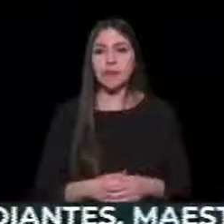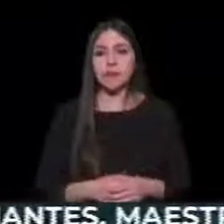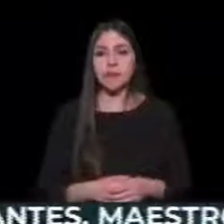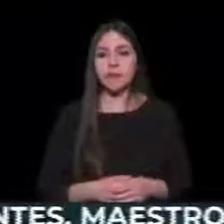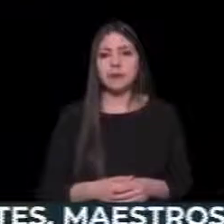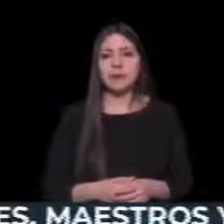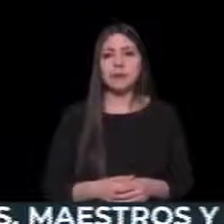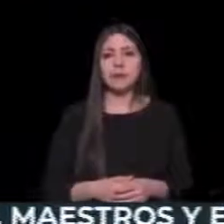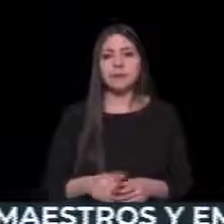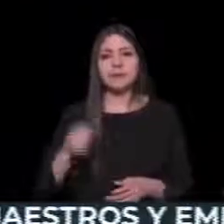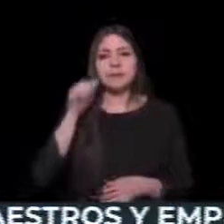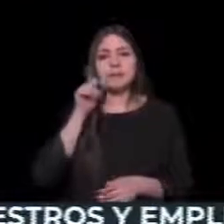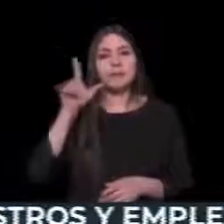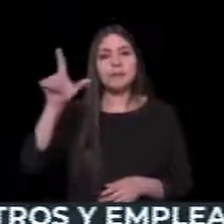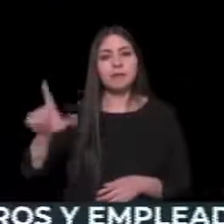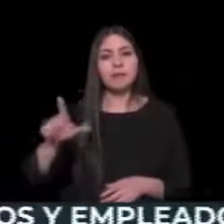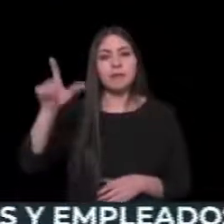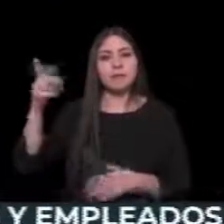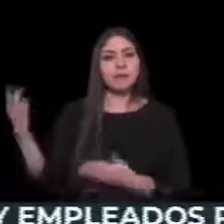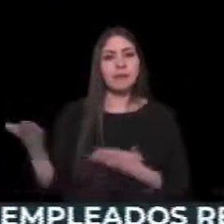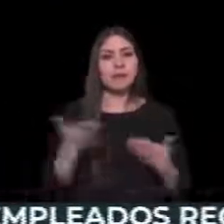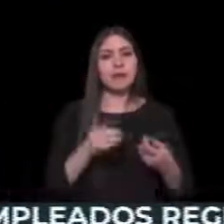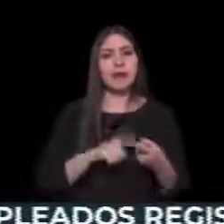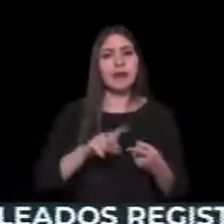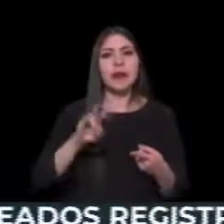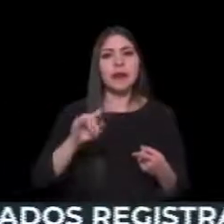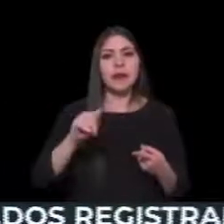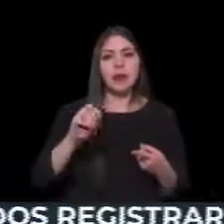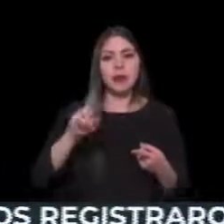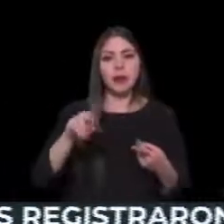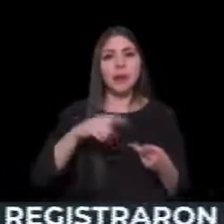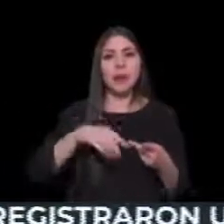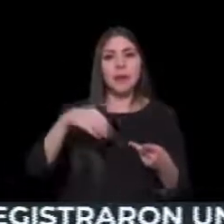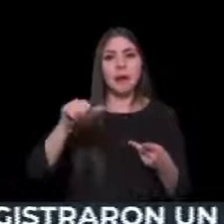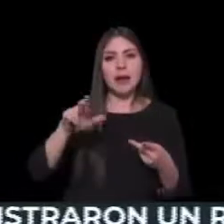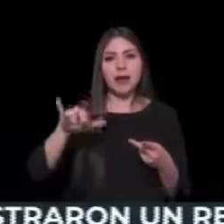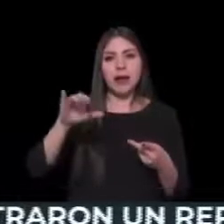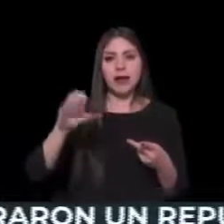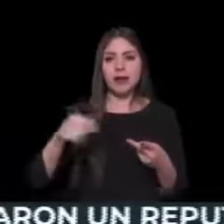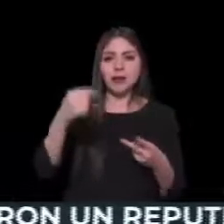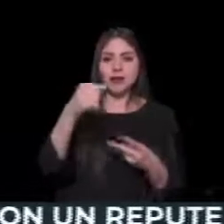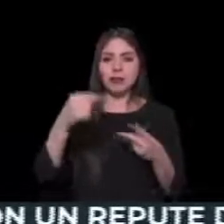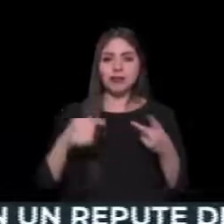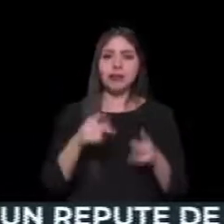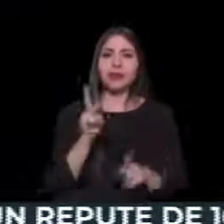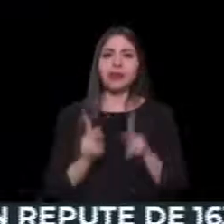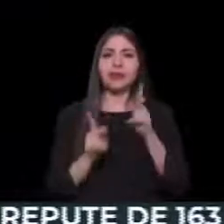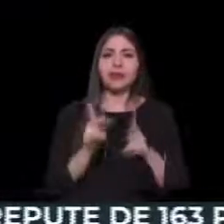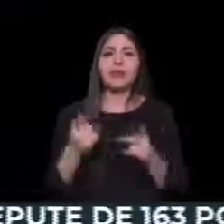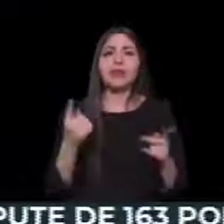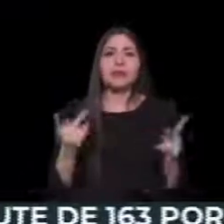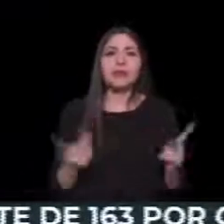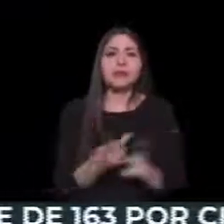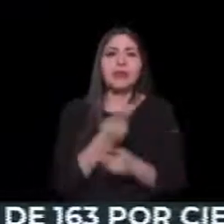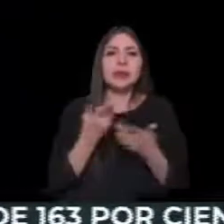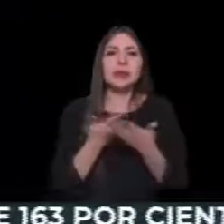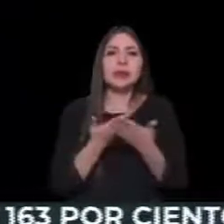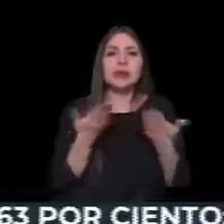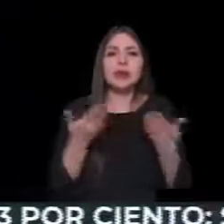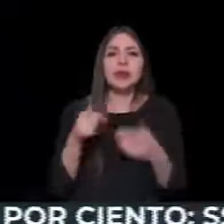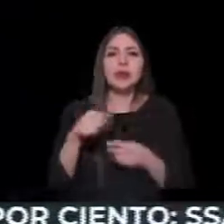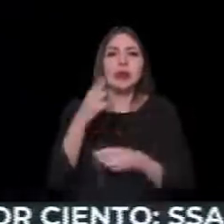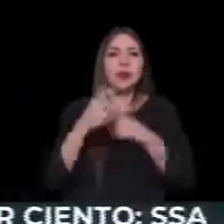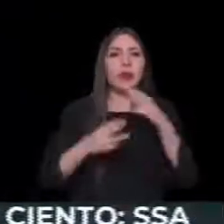Como cada lunes ya están con nosotros Víctor Aramburu y Mario Campa. Con ellos vamos a hablar precisamente sobre lo que está sucediendo alrededor